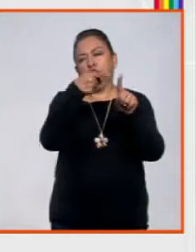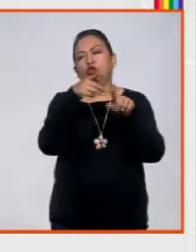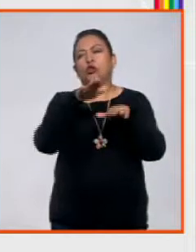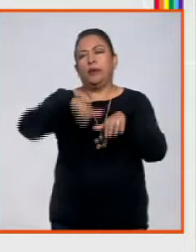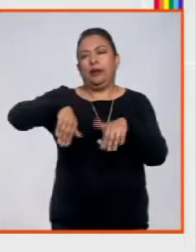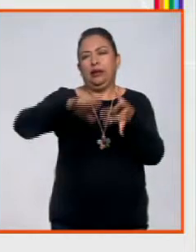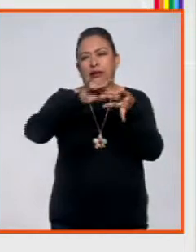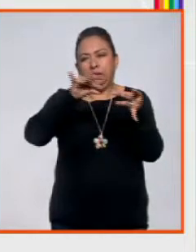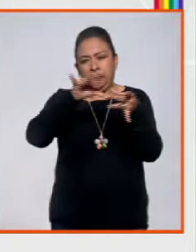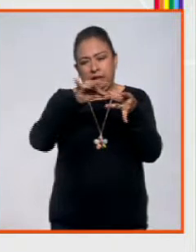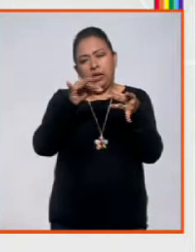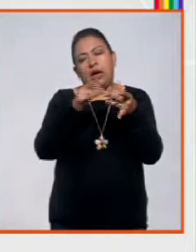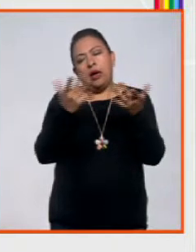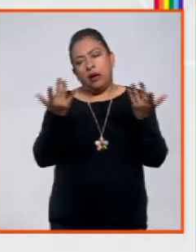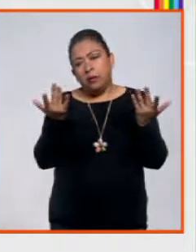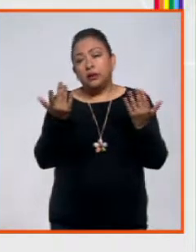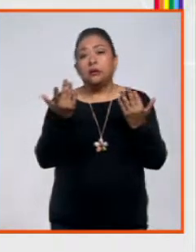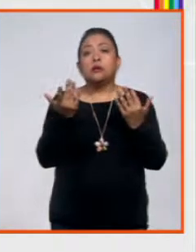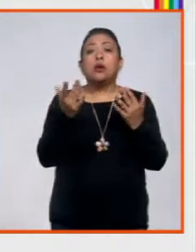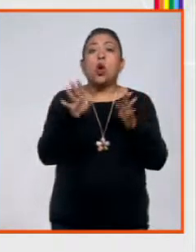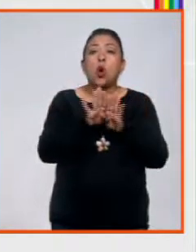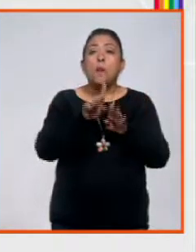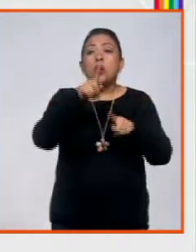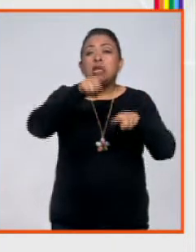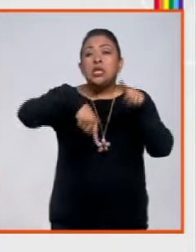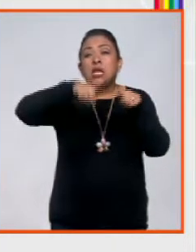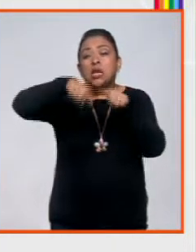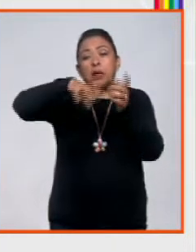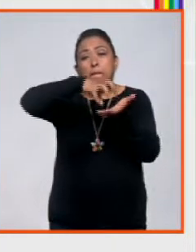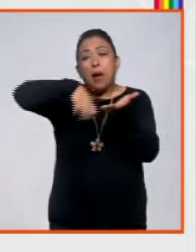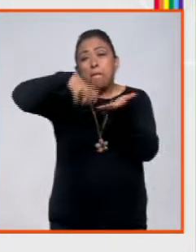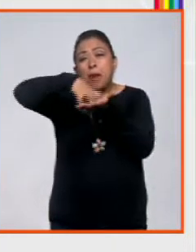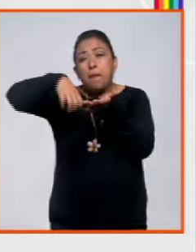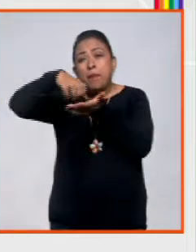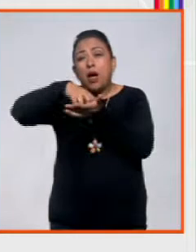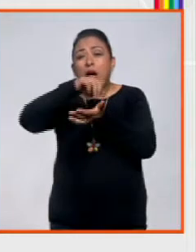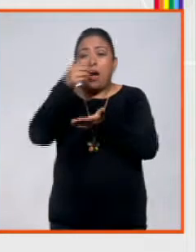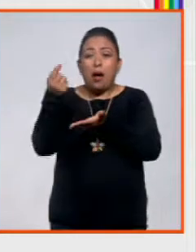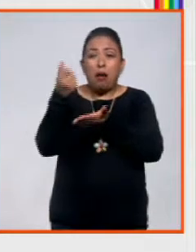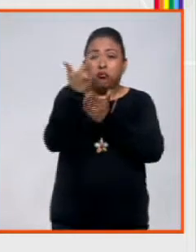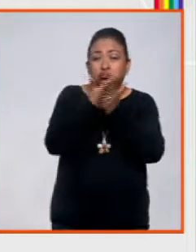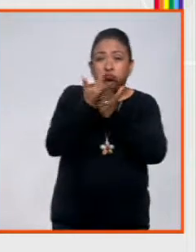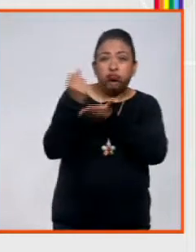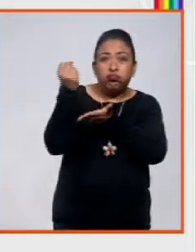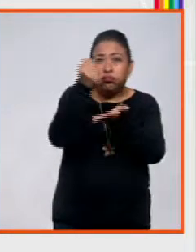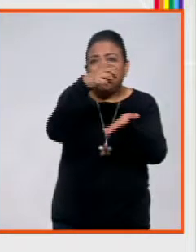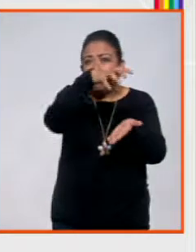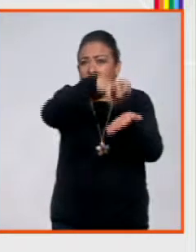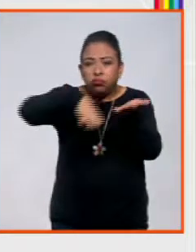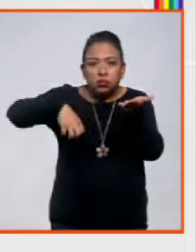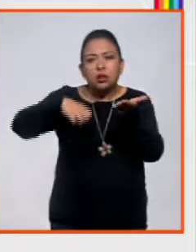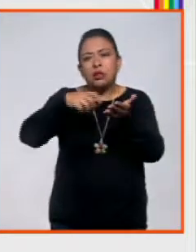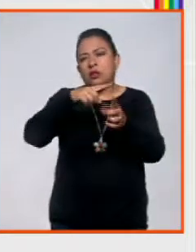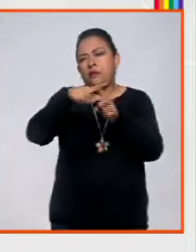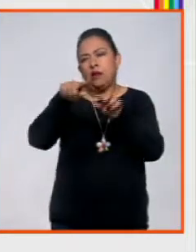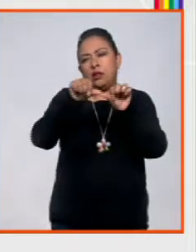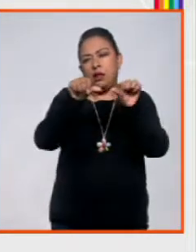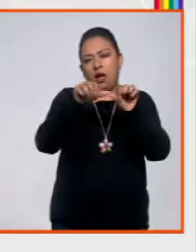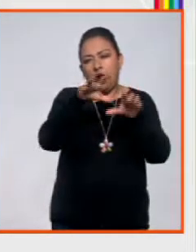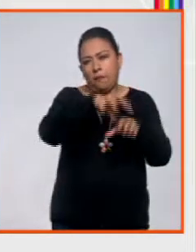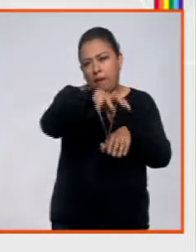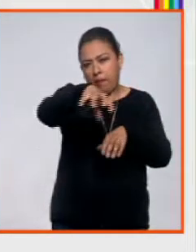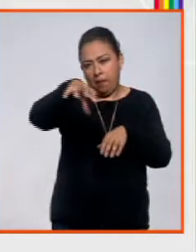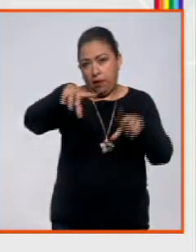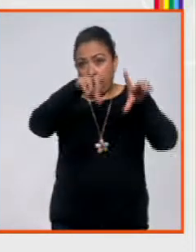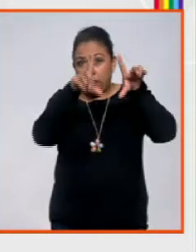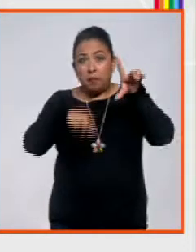convencional o rafael amigos con todos los recortes al presupuesto que se han venido haciendo en todas las áreas de este país